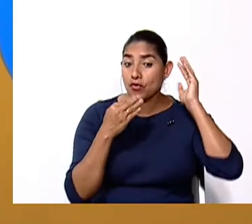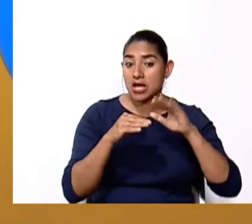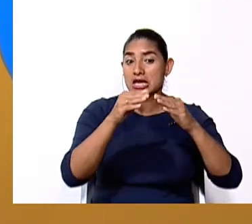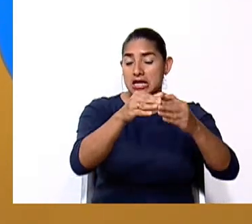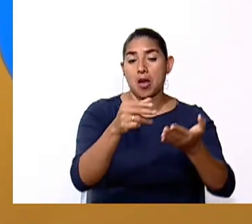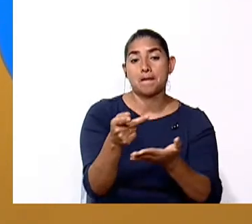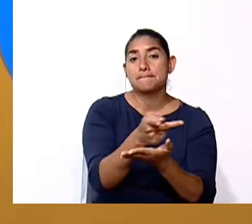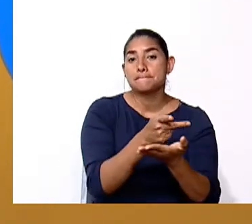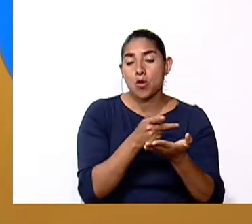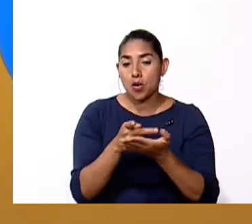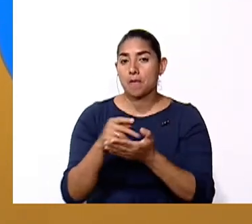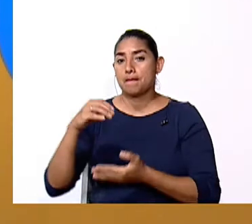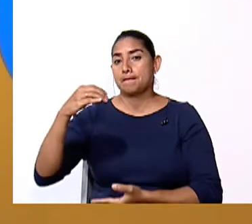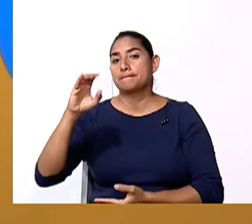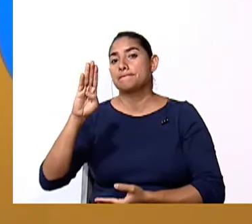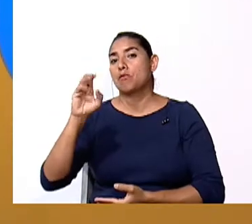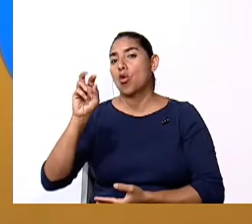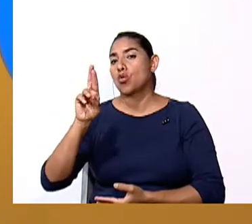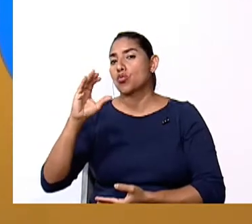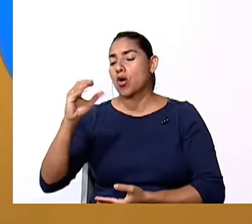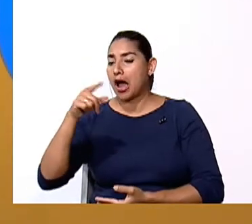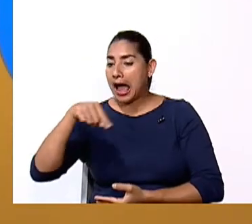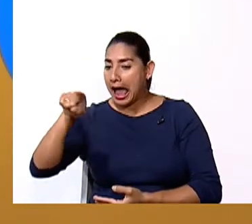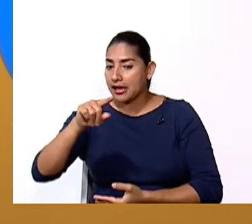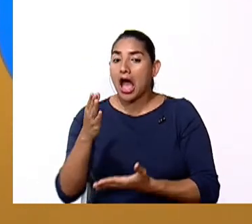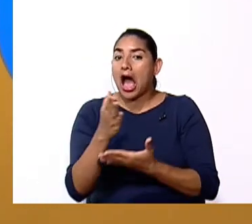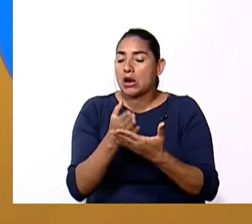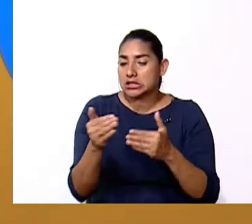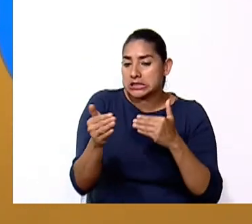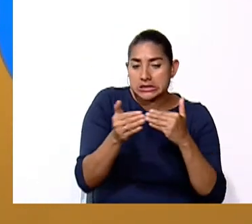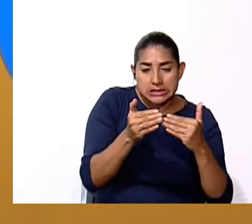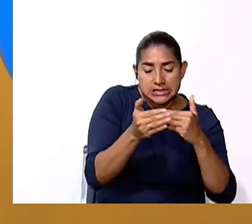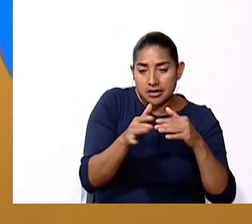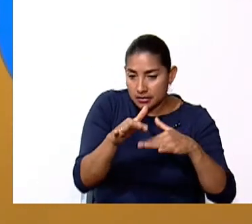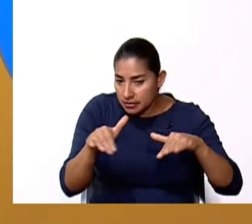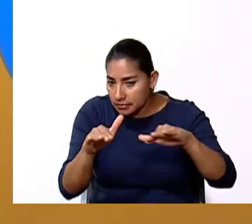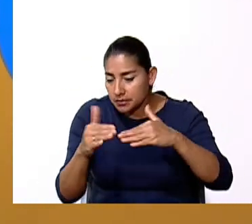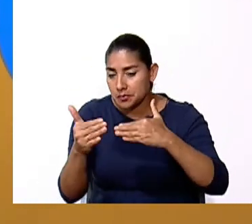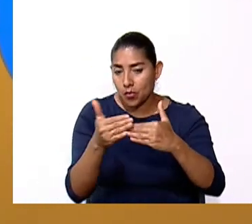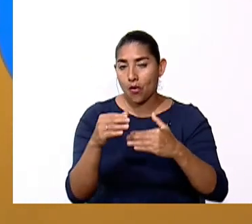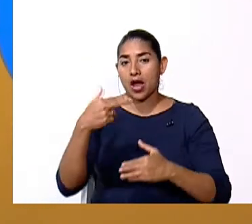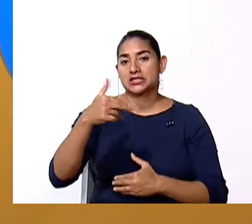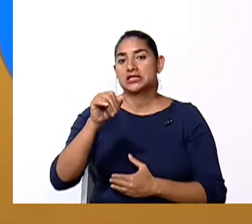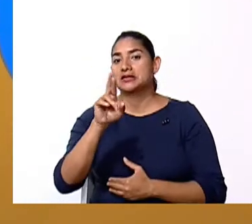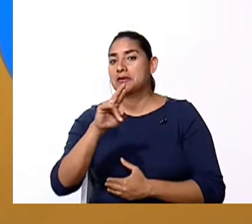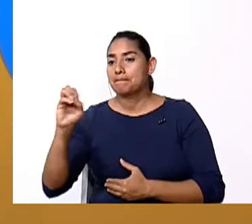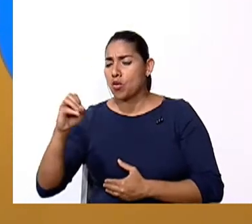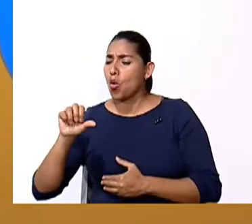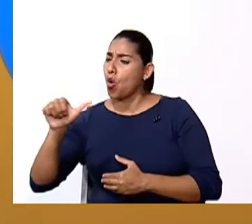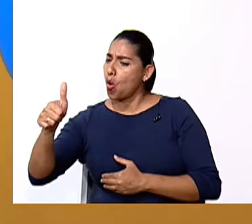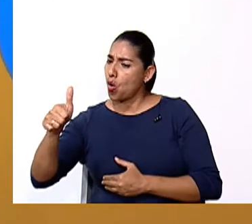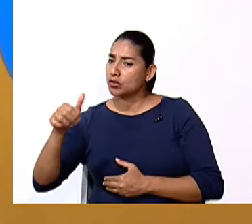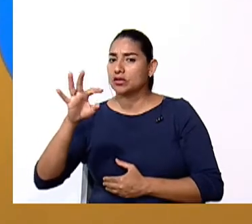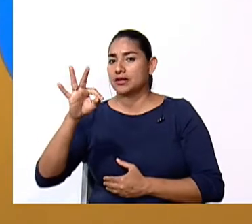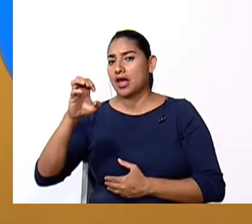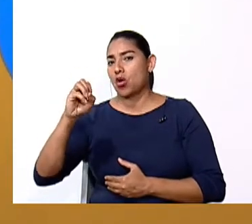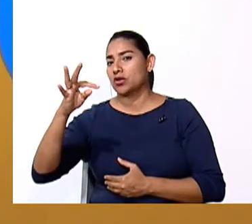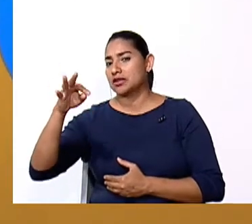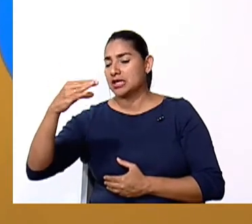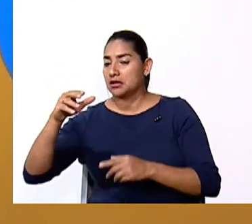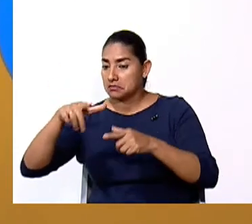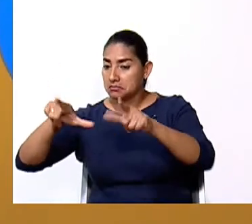independiente y que mis papás respetan mi espacio siempre y cuando cumplan mis deberes. Claro, llenen la hoja